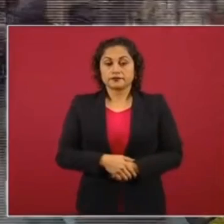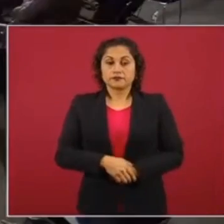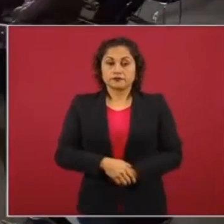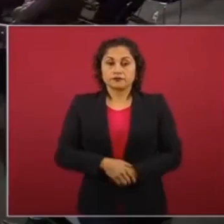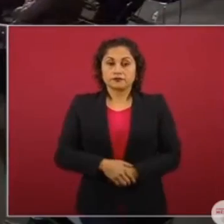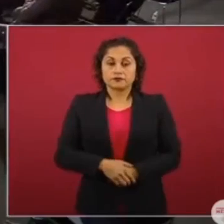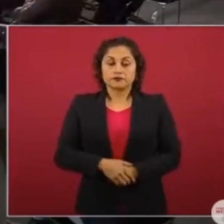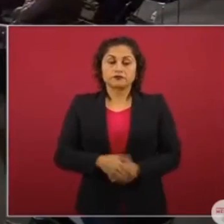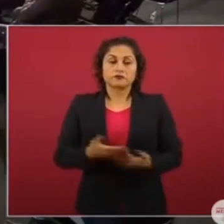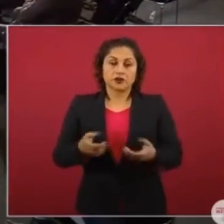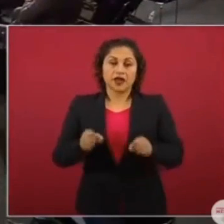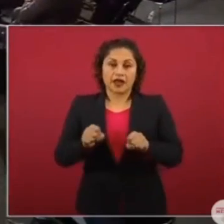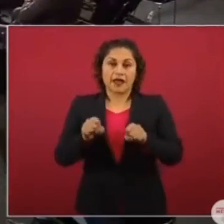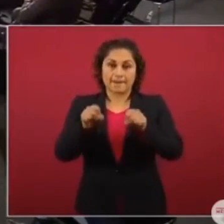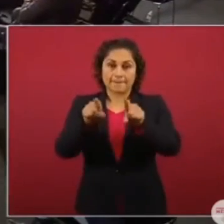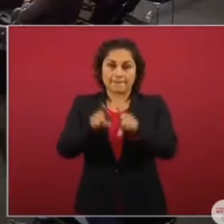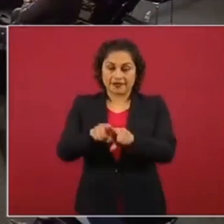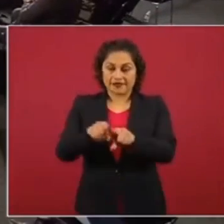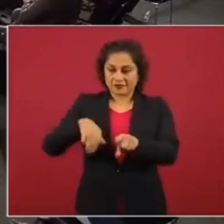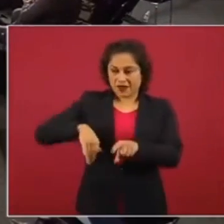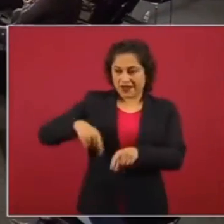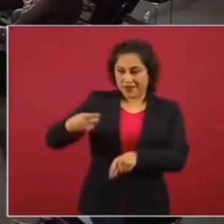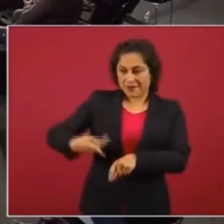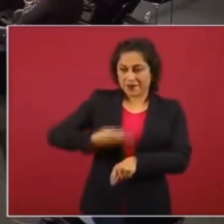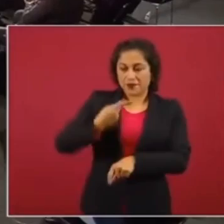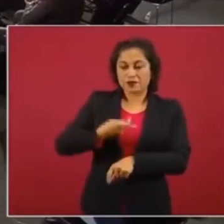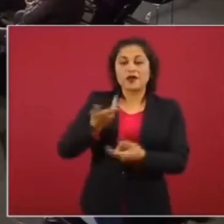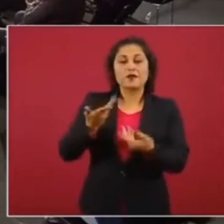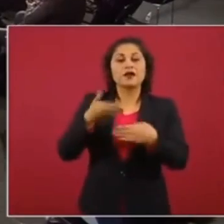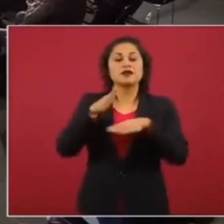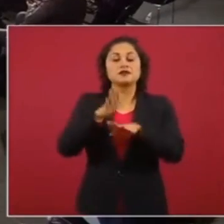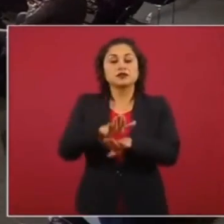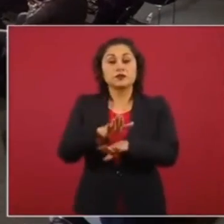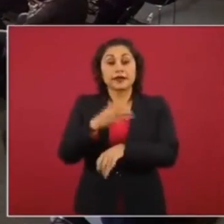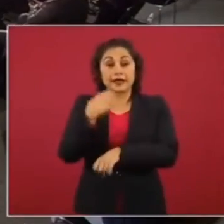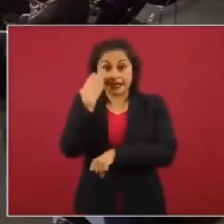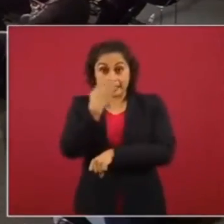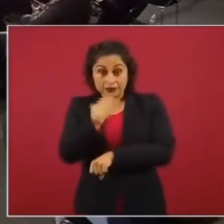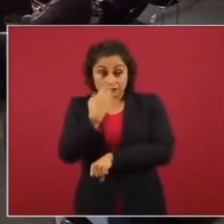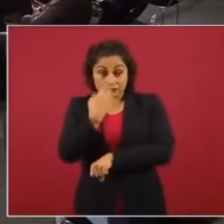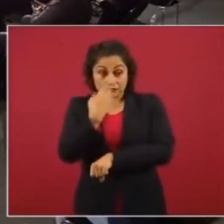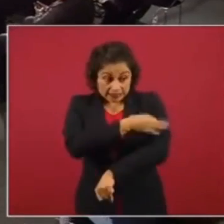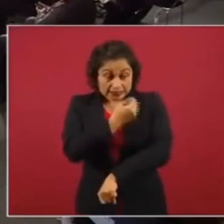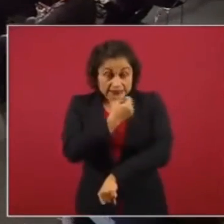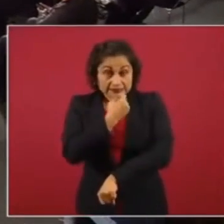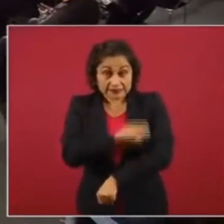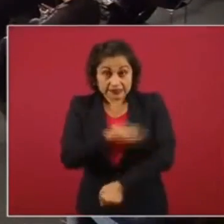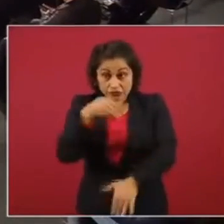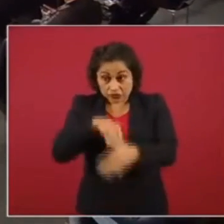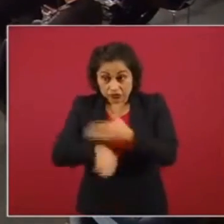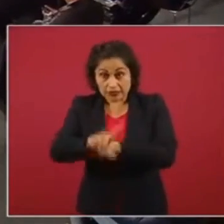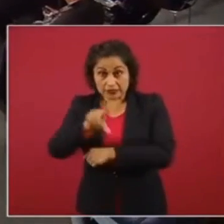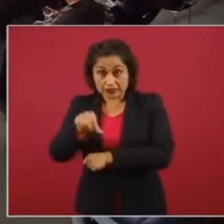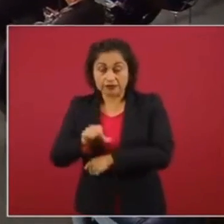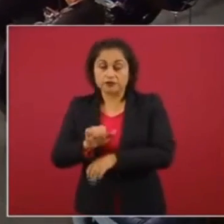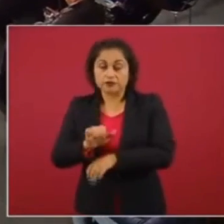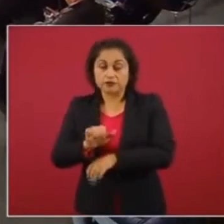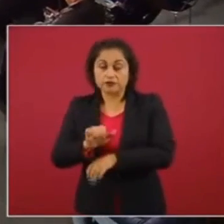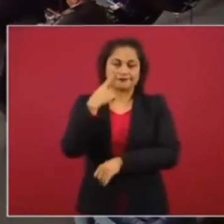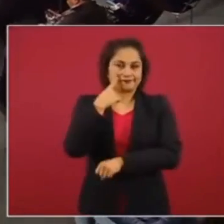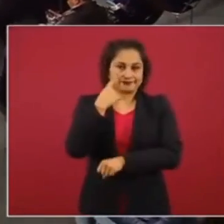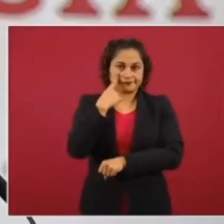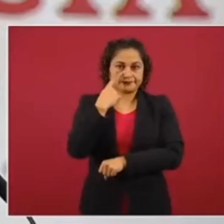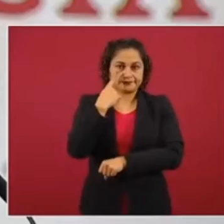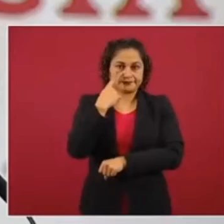comentaba sobre si se necesita o no vacuna para abrir los centros escolares. En el Sistema Educativo Nacional, recuerden que fue